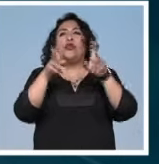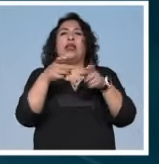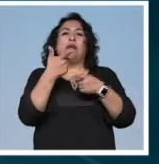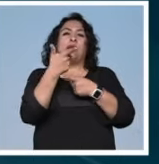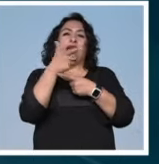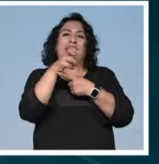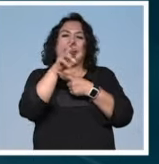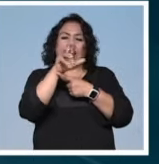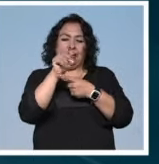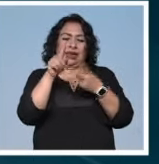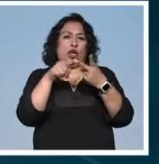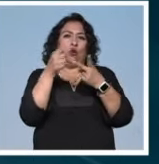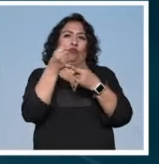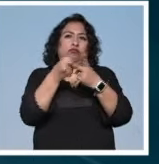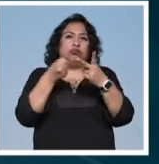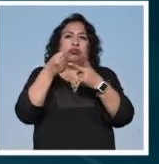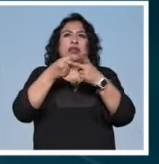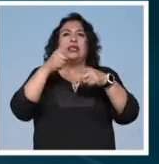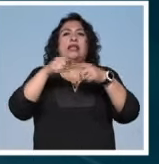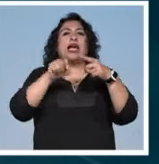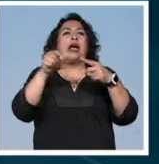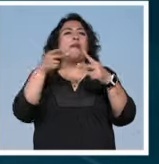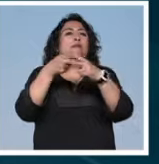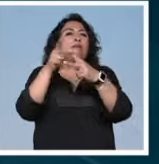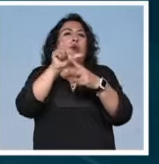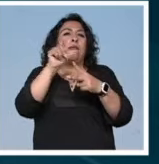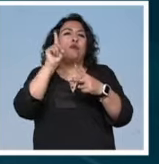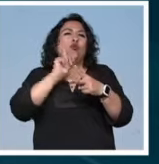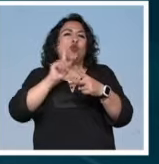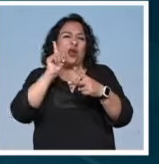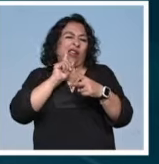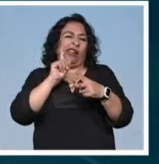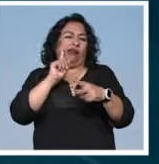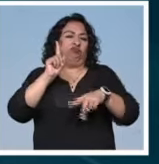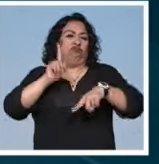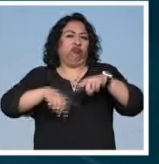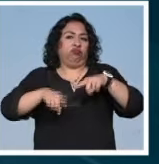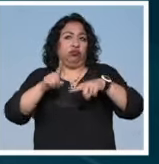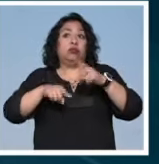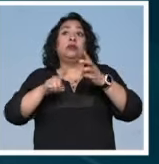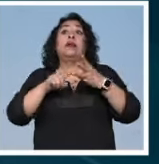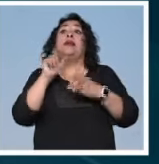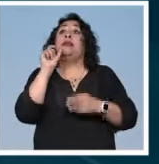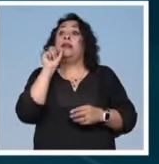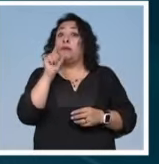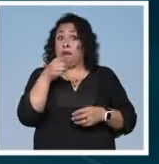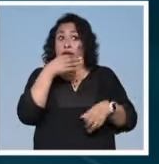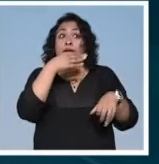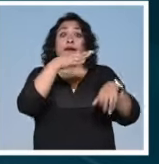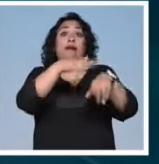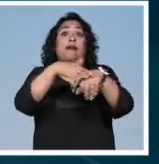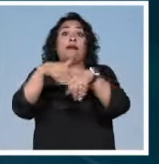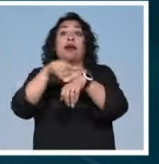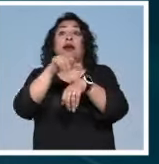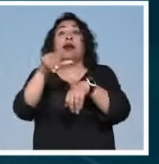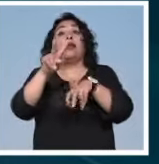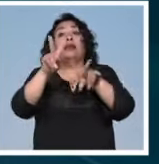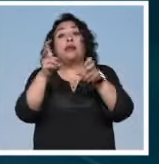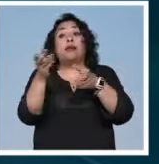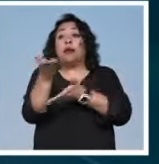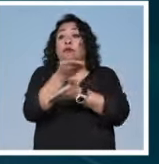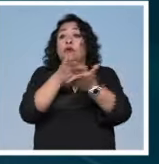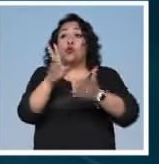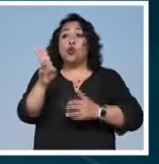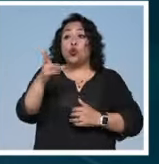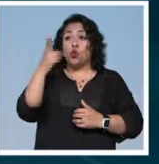en toda la lucha contra los feminicidios. Es también un gran anuncio en términos de cooperación